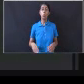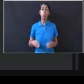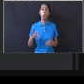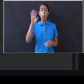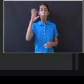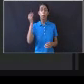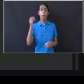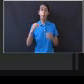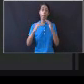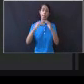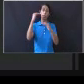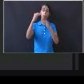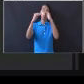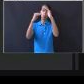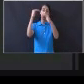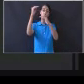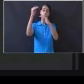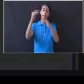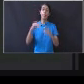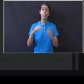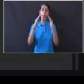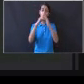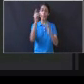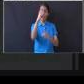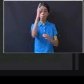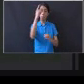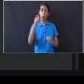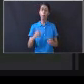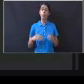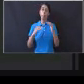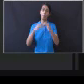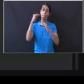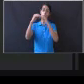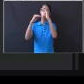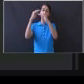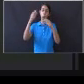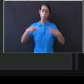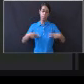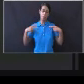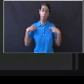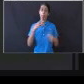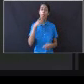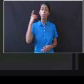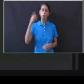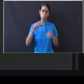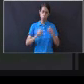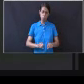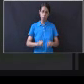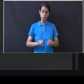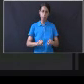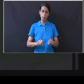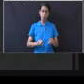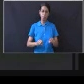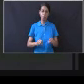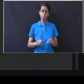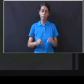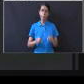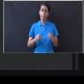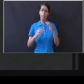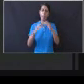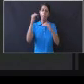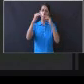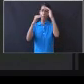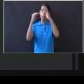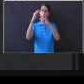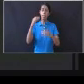templo. Te van a reconstruir la vida. Dios puede componer nuestra vida, hermano. Él ha compuesto